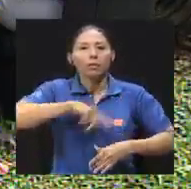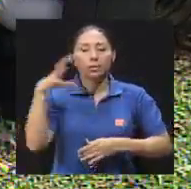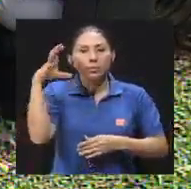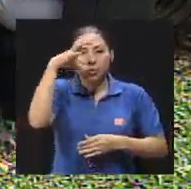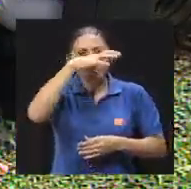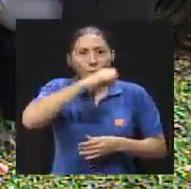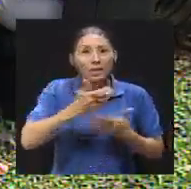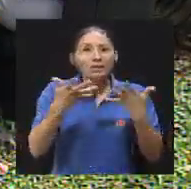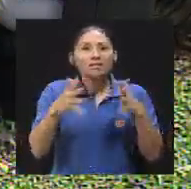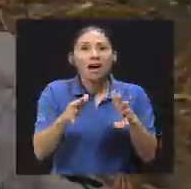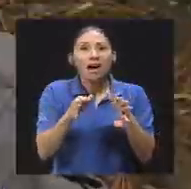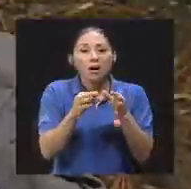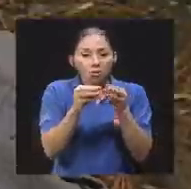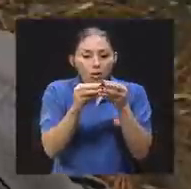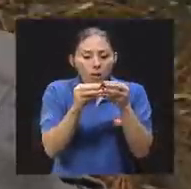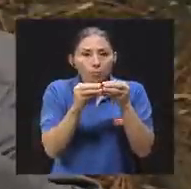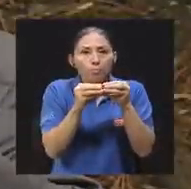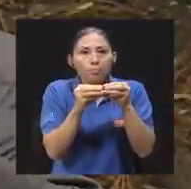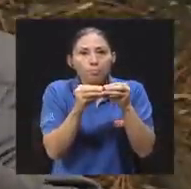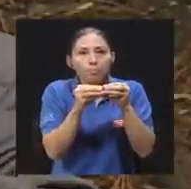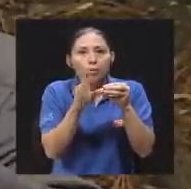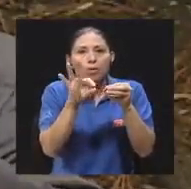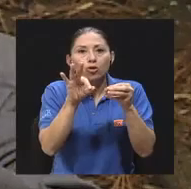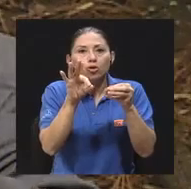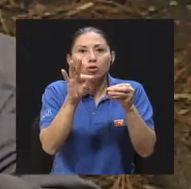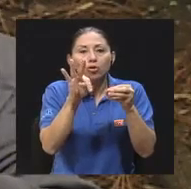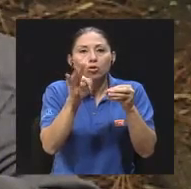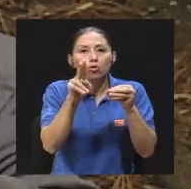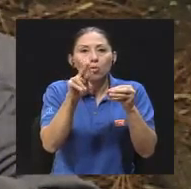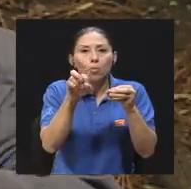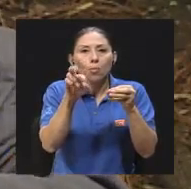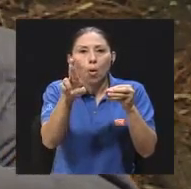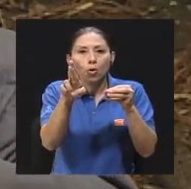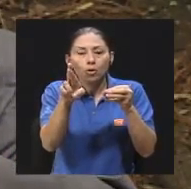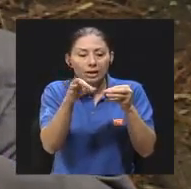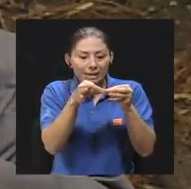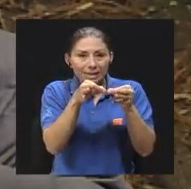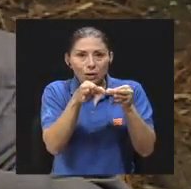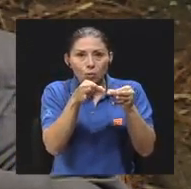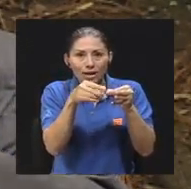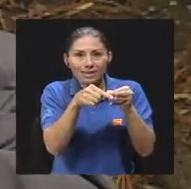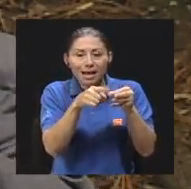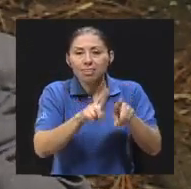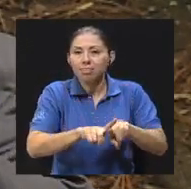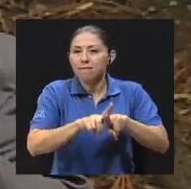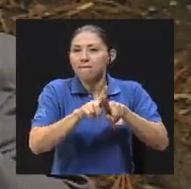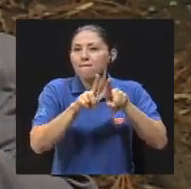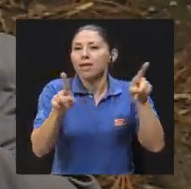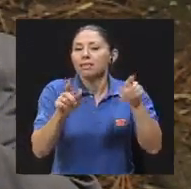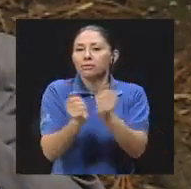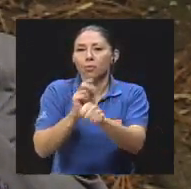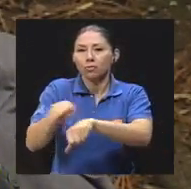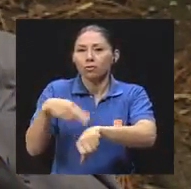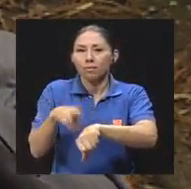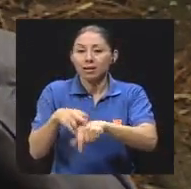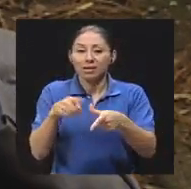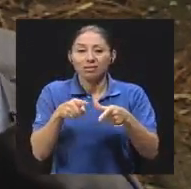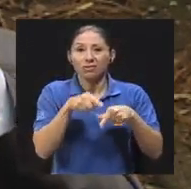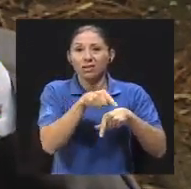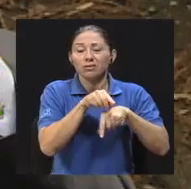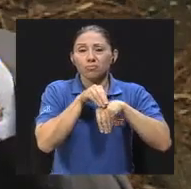tumor de células que son totalmente muy diferentes a la célula normal del estómago y ellas van